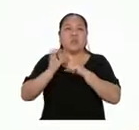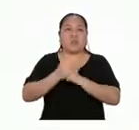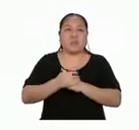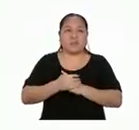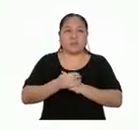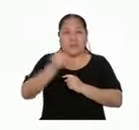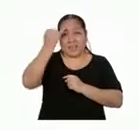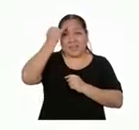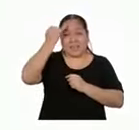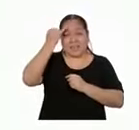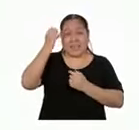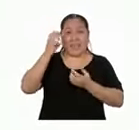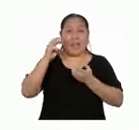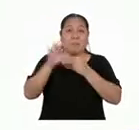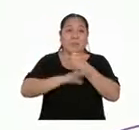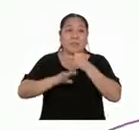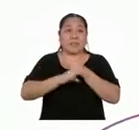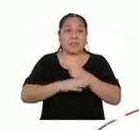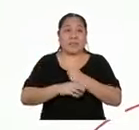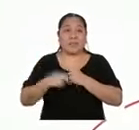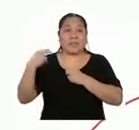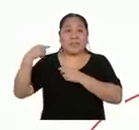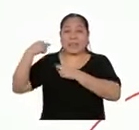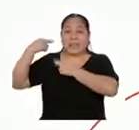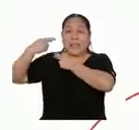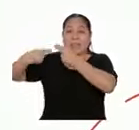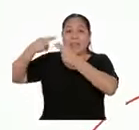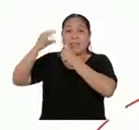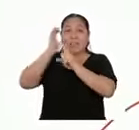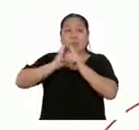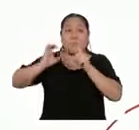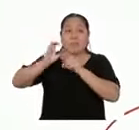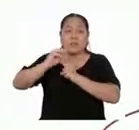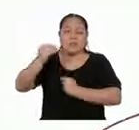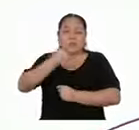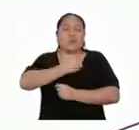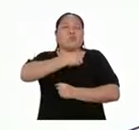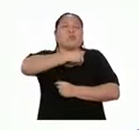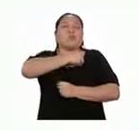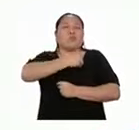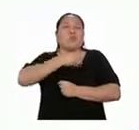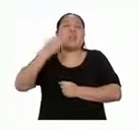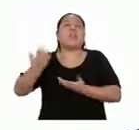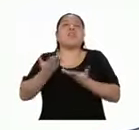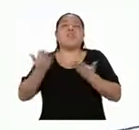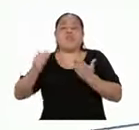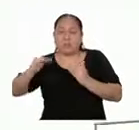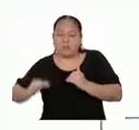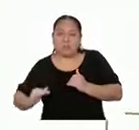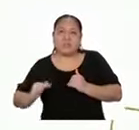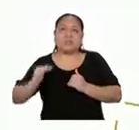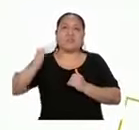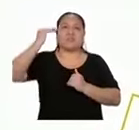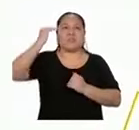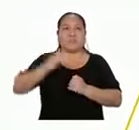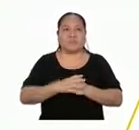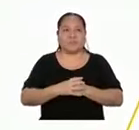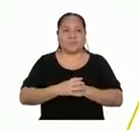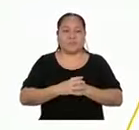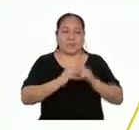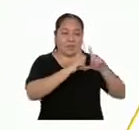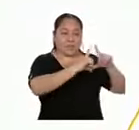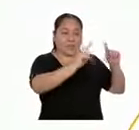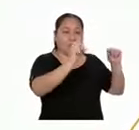La herencia cultural, el patrimonio local, nos marcan con sus rasgos desde la niñez. Párrafo 2. Subtema,